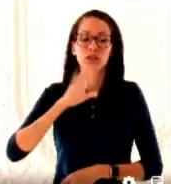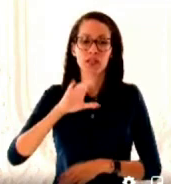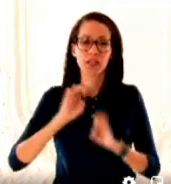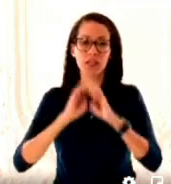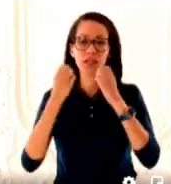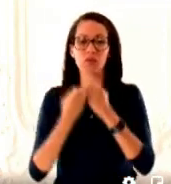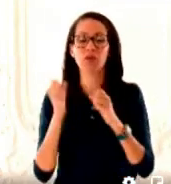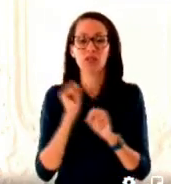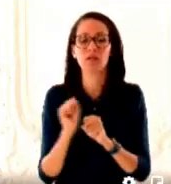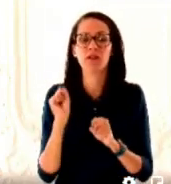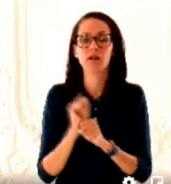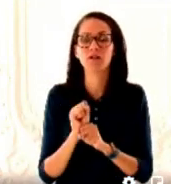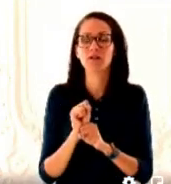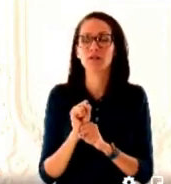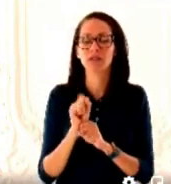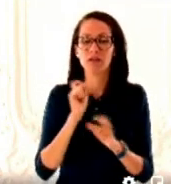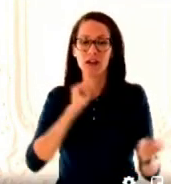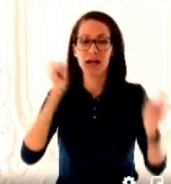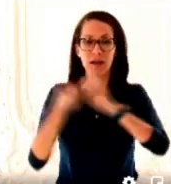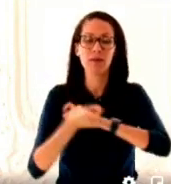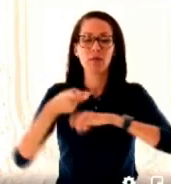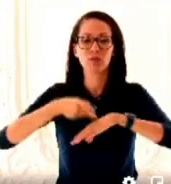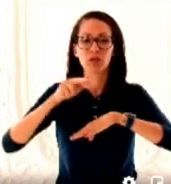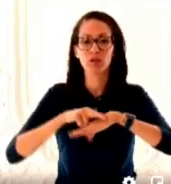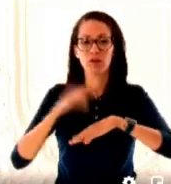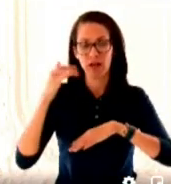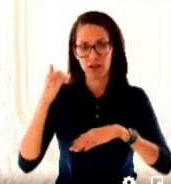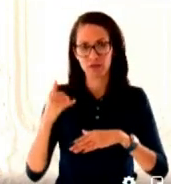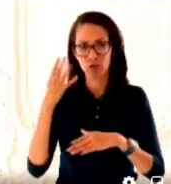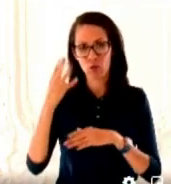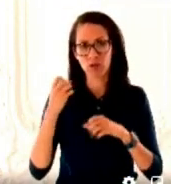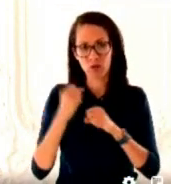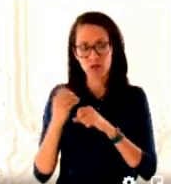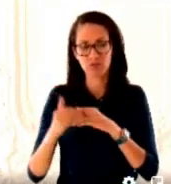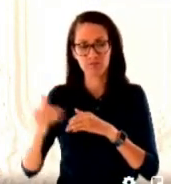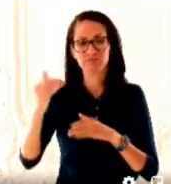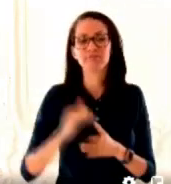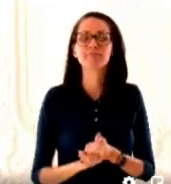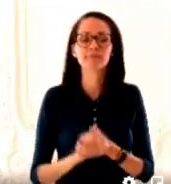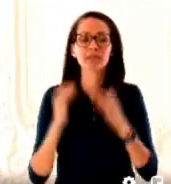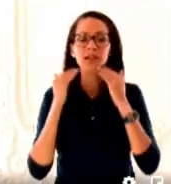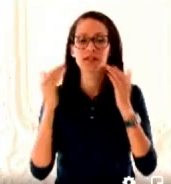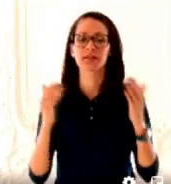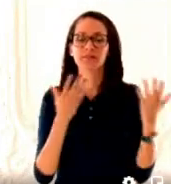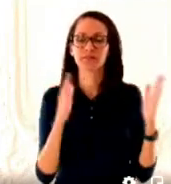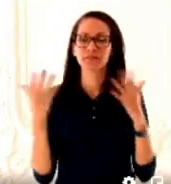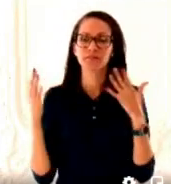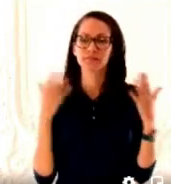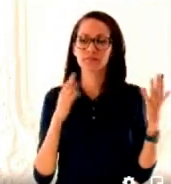trabajo que va a transformar a Puerto Rico en los próximos 4 años. Muchas gracias.